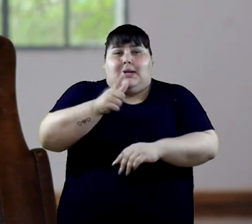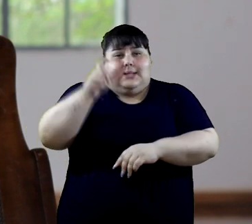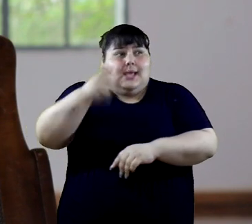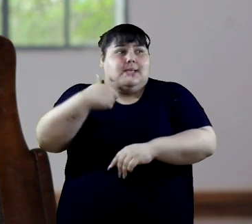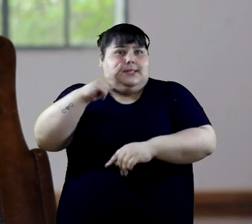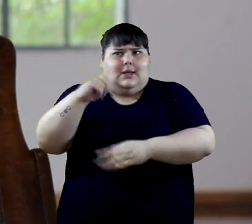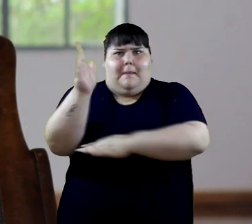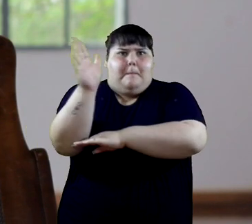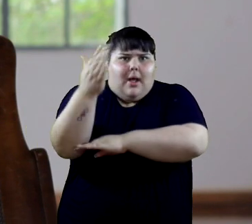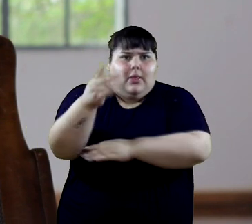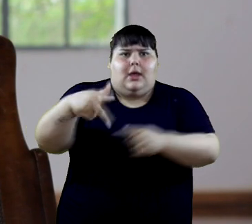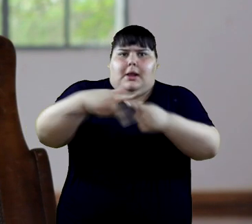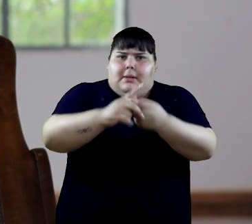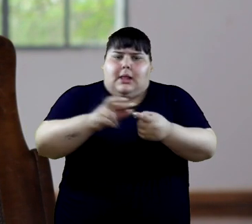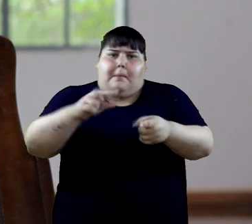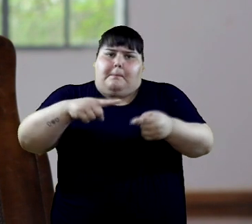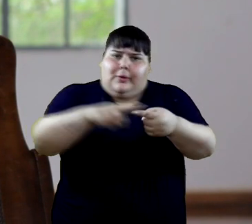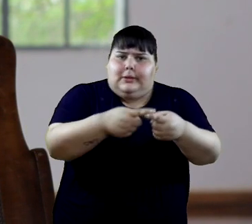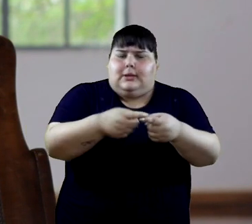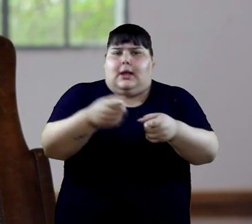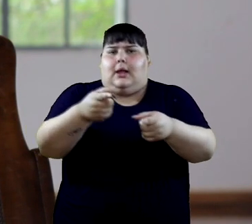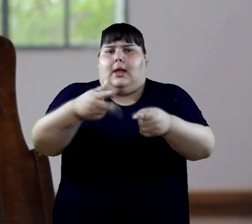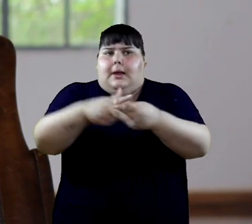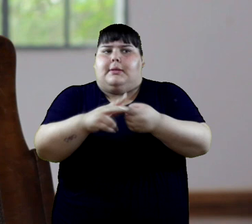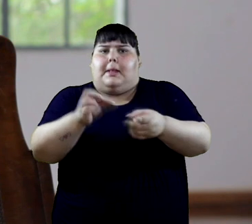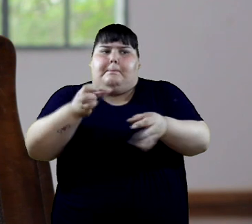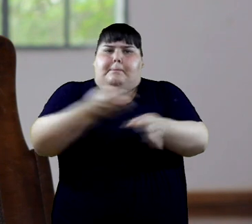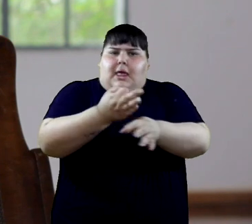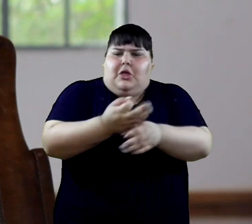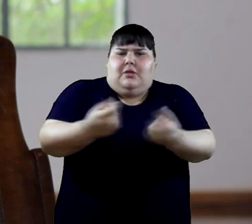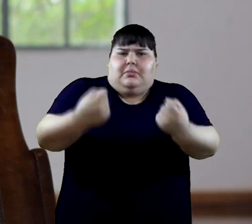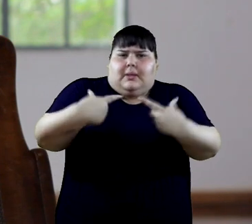herramienta política, es una herramienta pedagógica que me permite